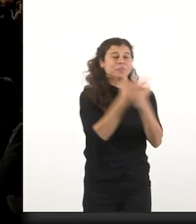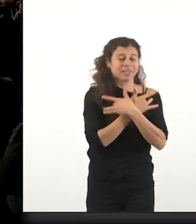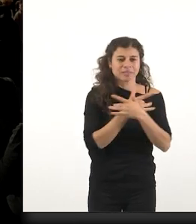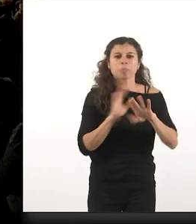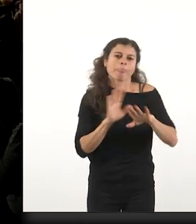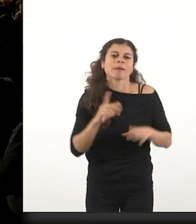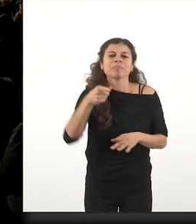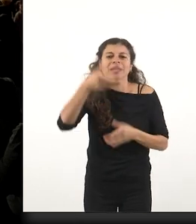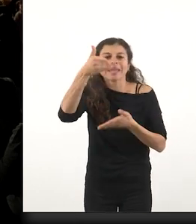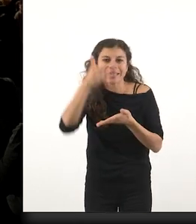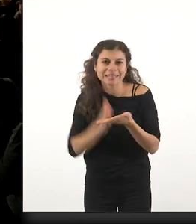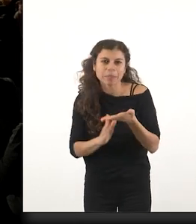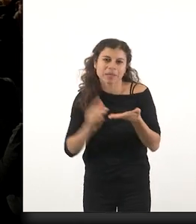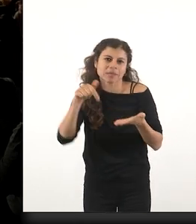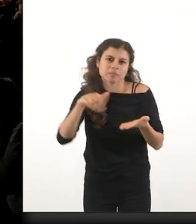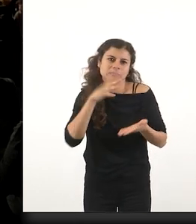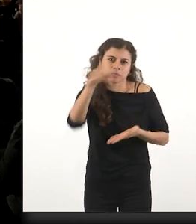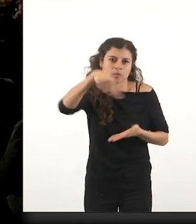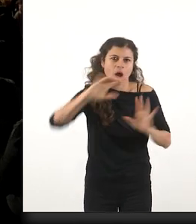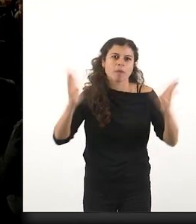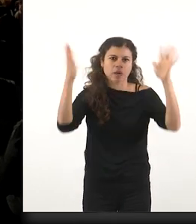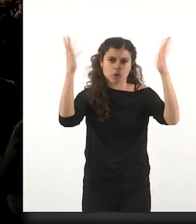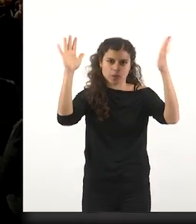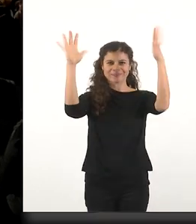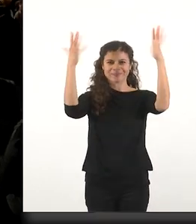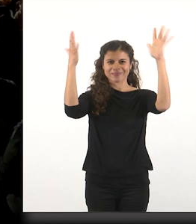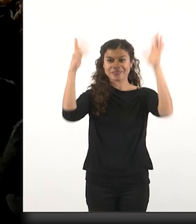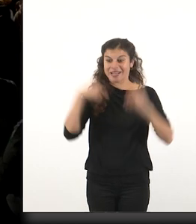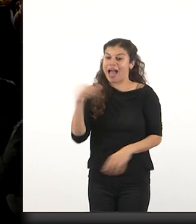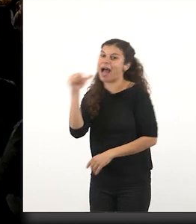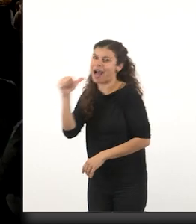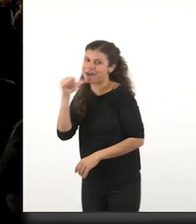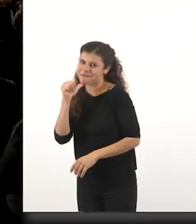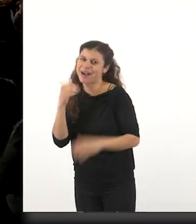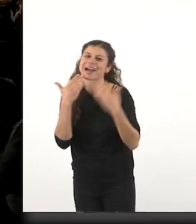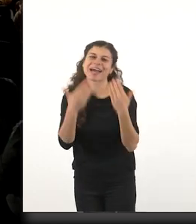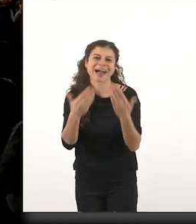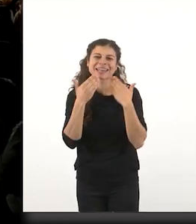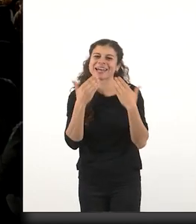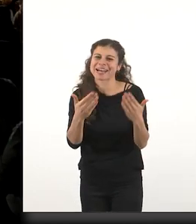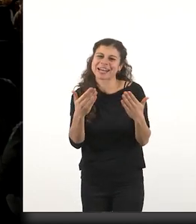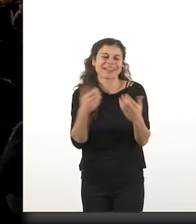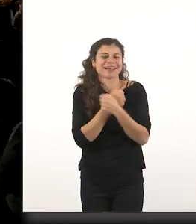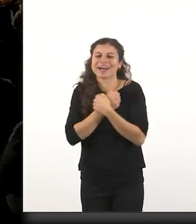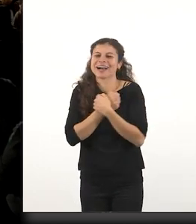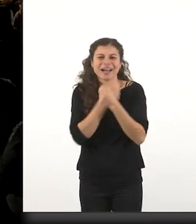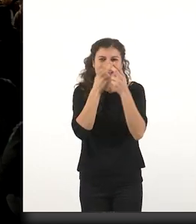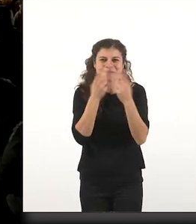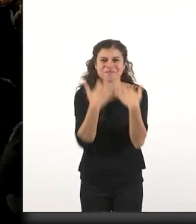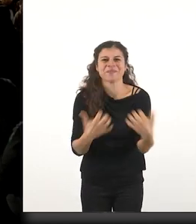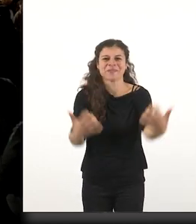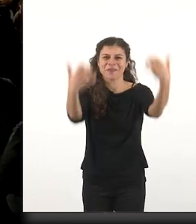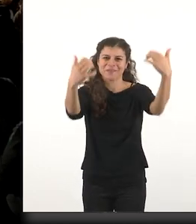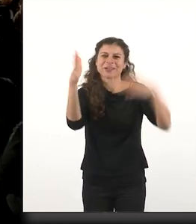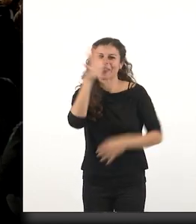parte del monólogo está hecha para que ustedes aplaudáis. Y yo tomé agua. Muchas gracias, querido público de Jerez. ¿Qué sugiero,